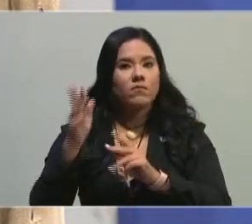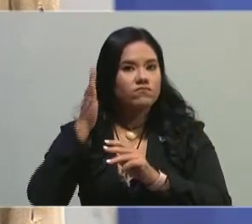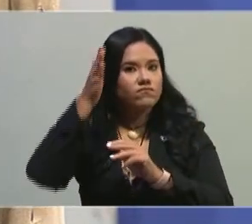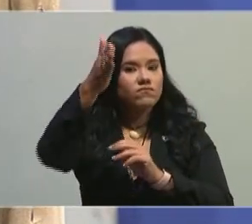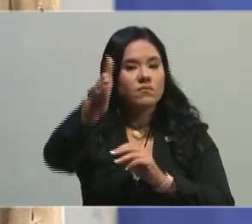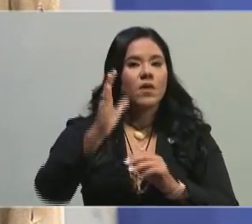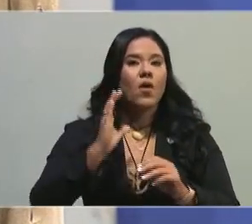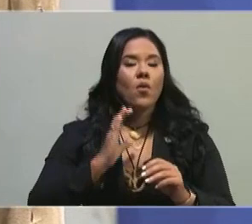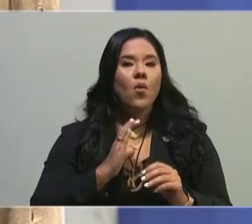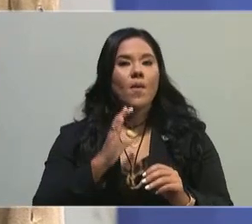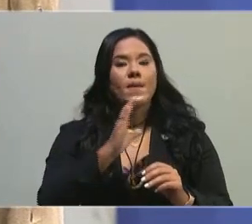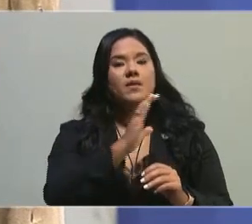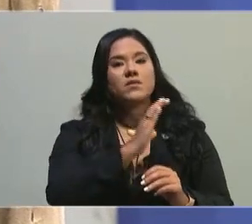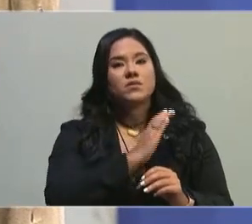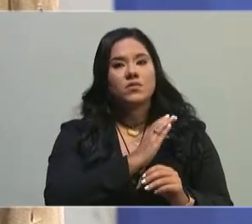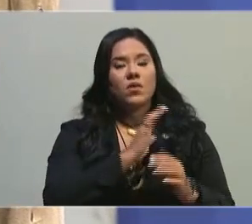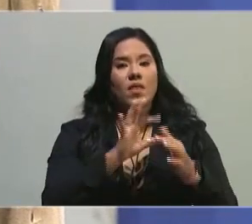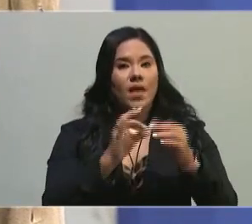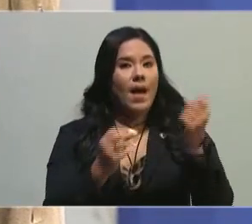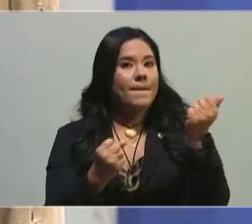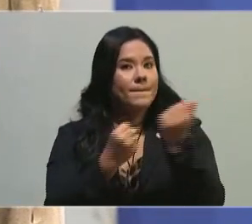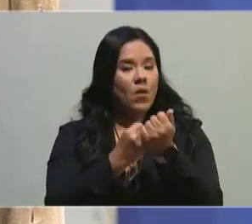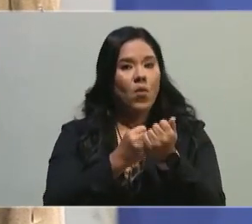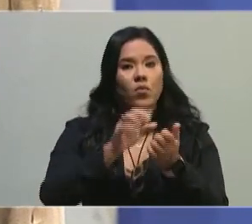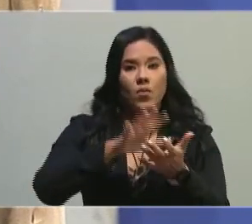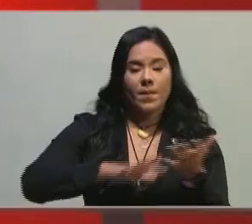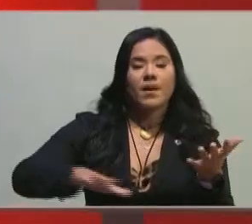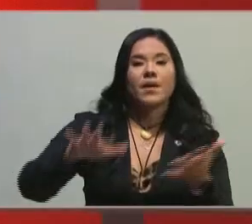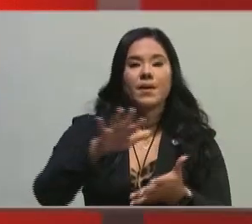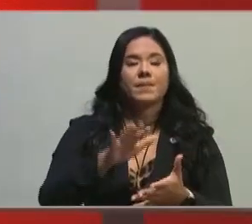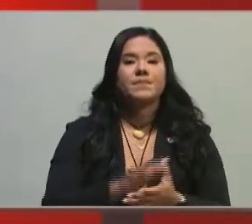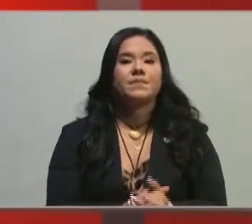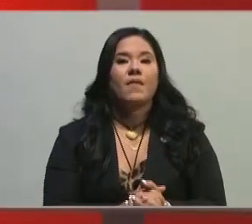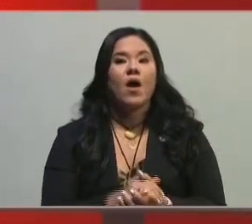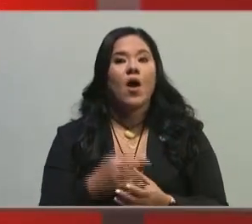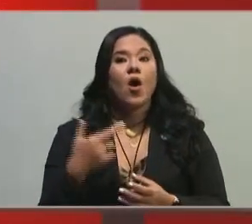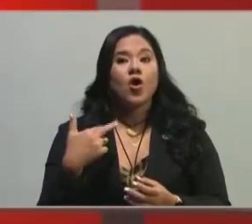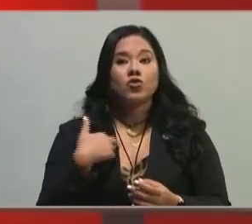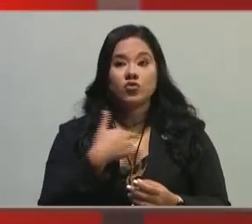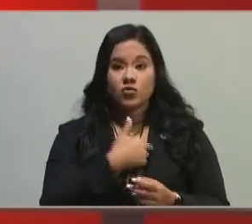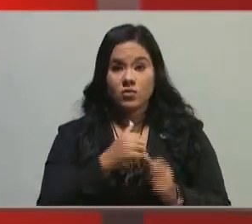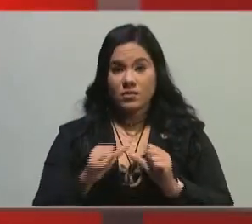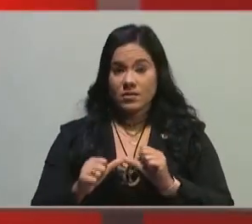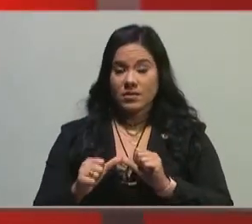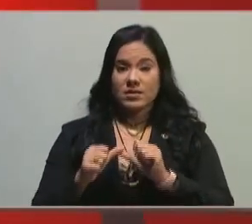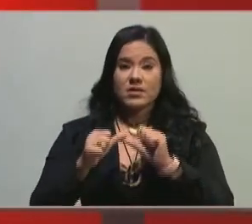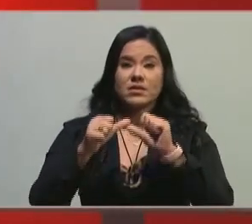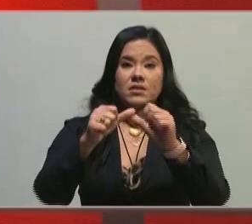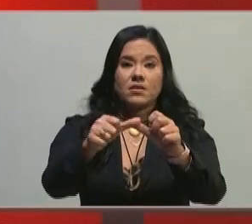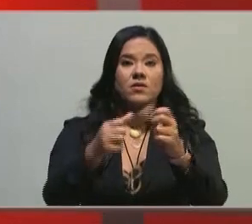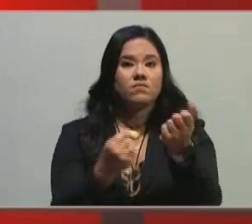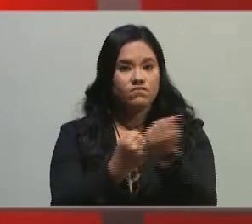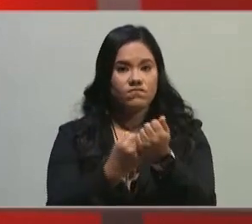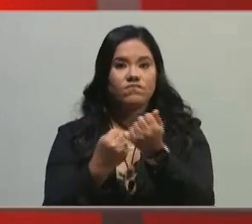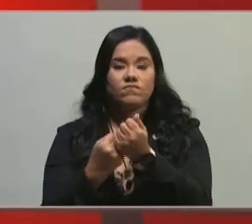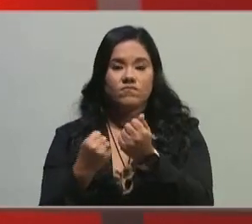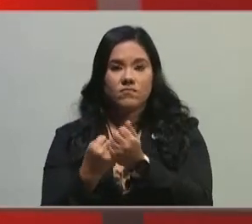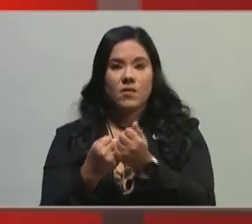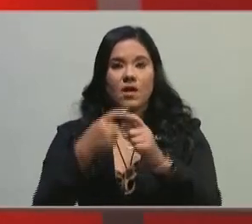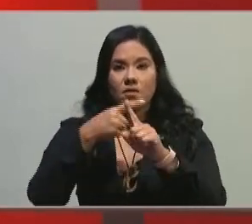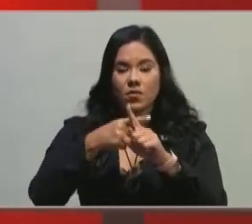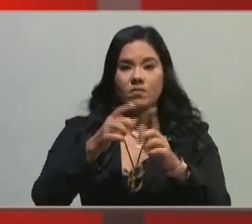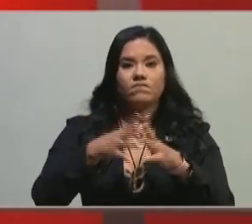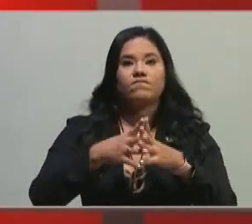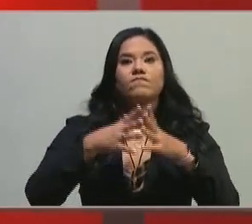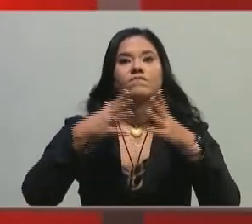esta comisión de de apoyo barreal nosotros seguimos aumentando la cantidad de